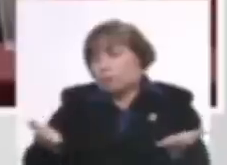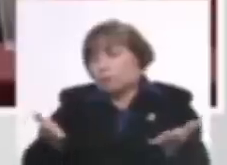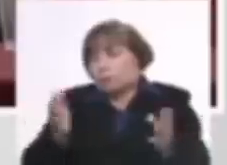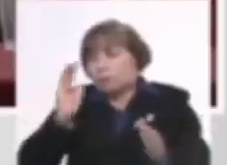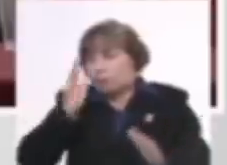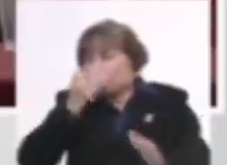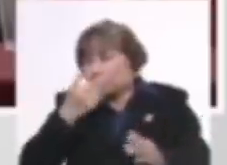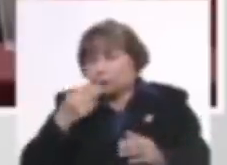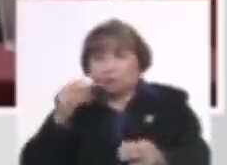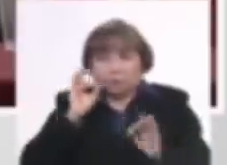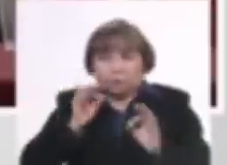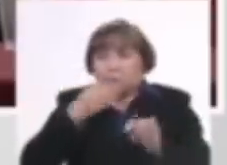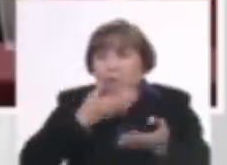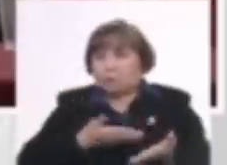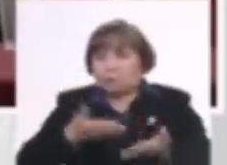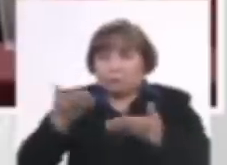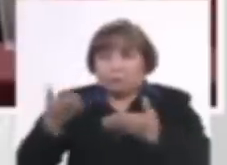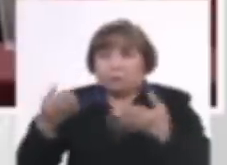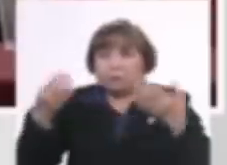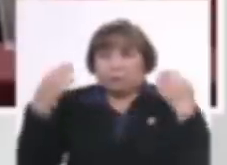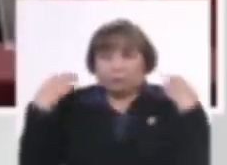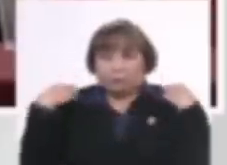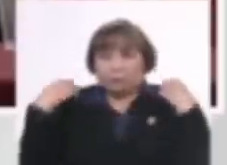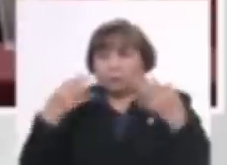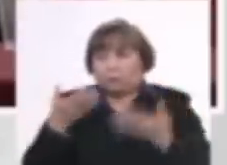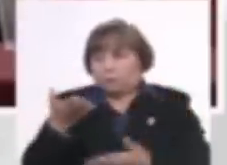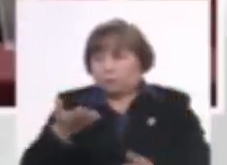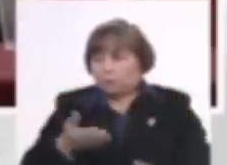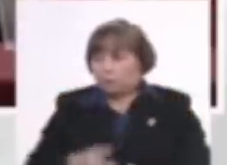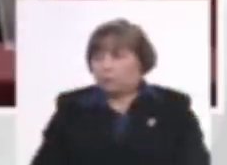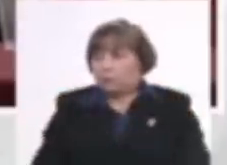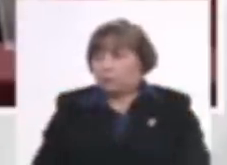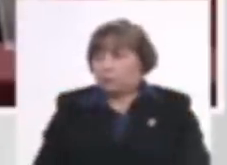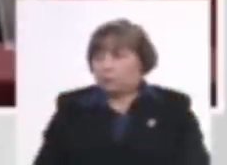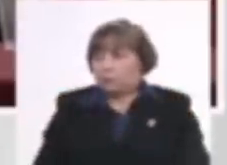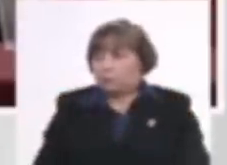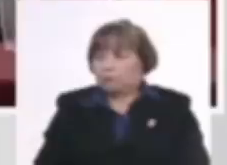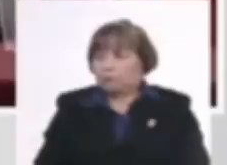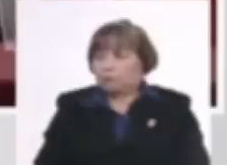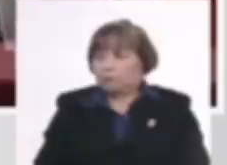¿no le pareció ahí incorrecto llevarlos a Palacio como invitados?